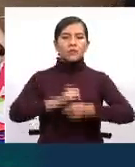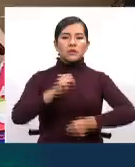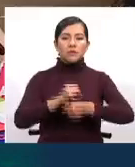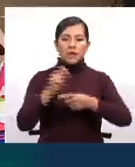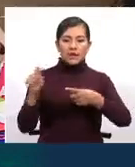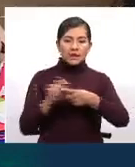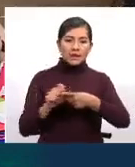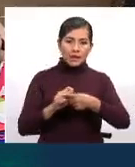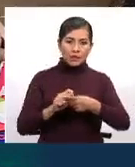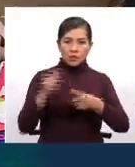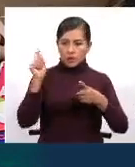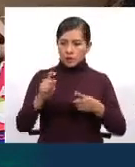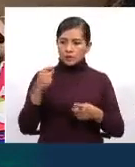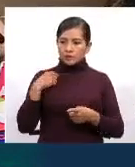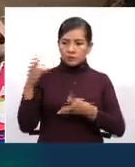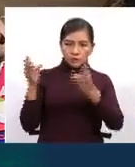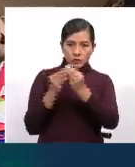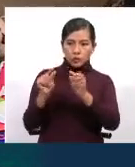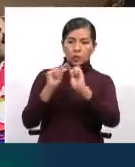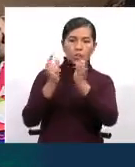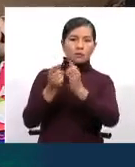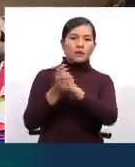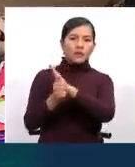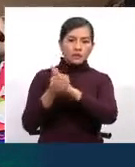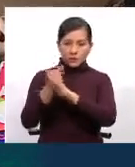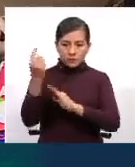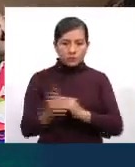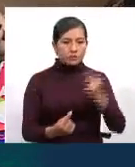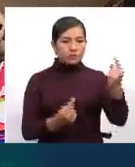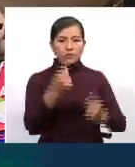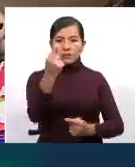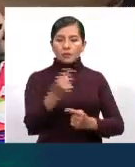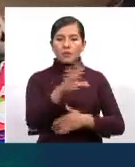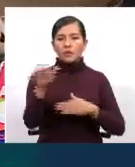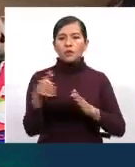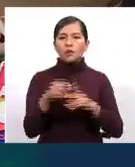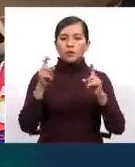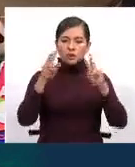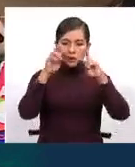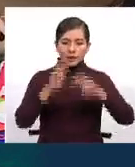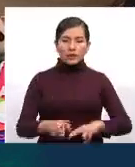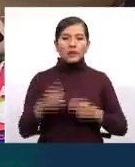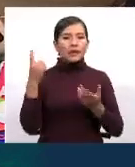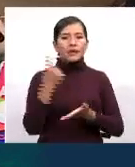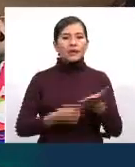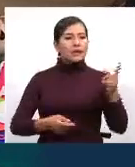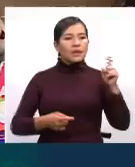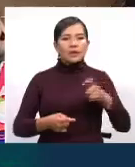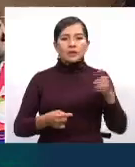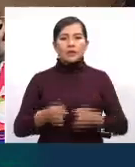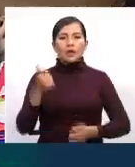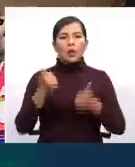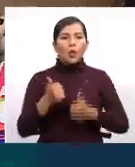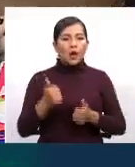que debatirse entre técnicos, porque lo que tenemos que ver es qué le corresponde a Santa Cruz.